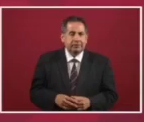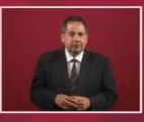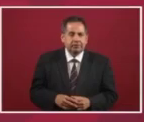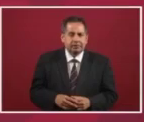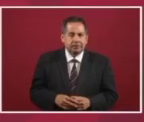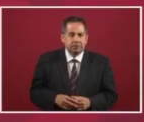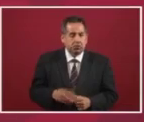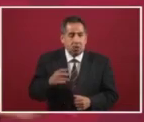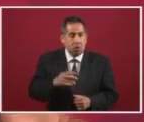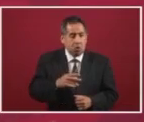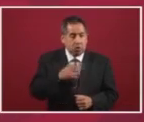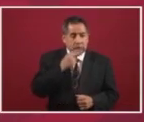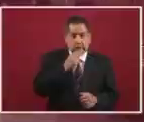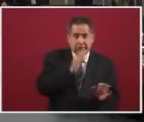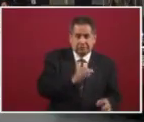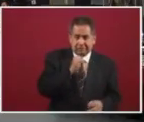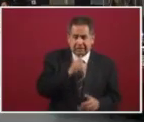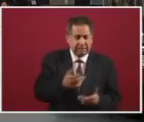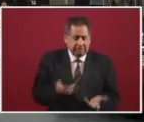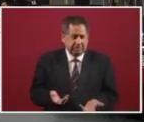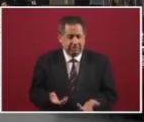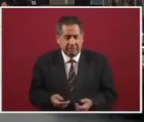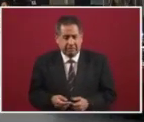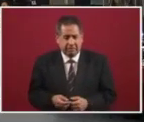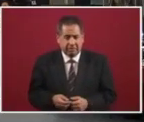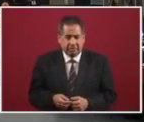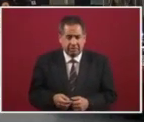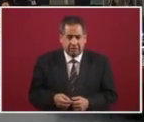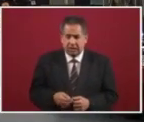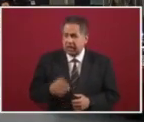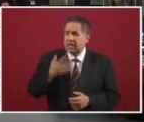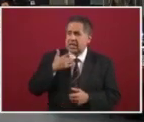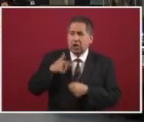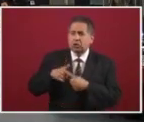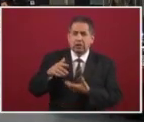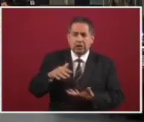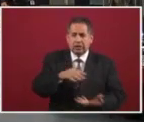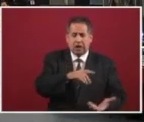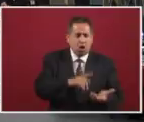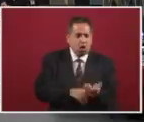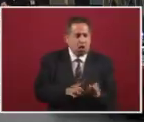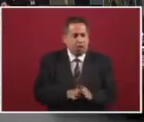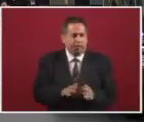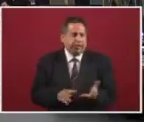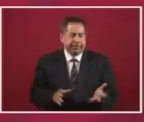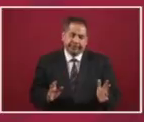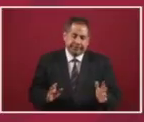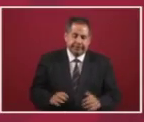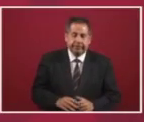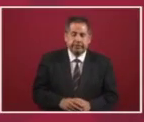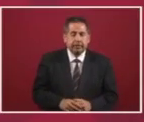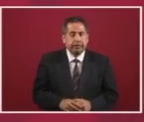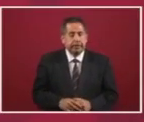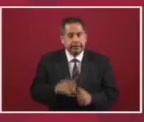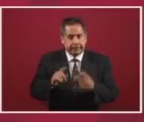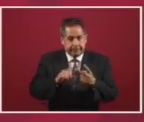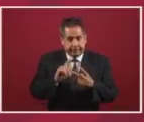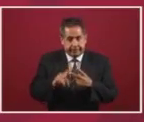las aplican. Primero porque, ¿qué se va a hacer con tanta gasolina? y